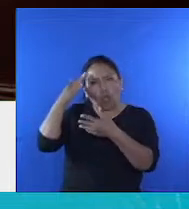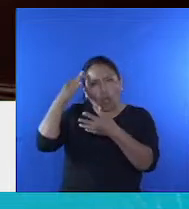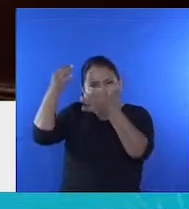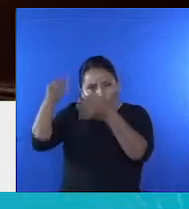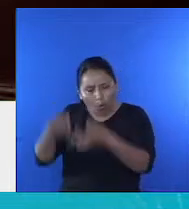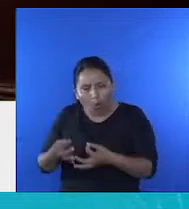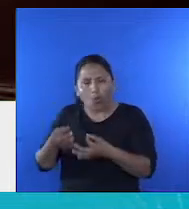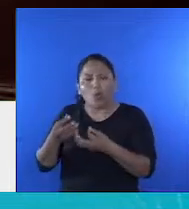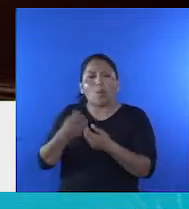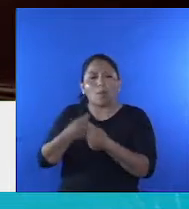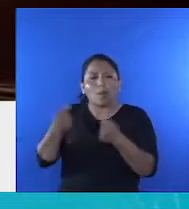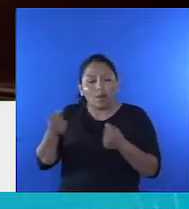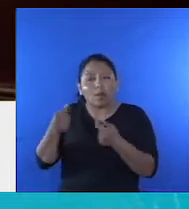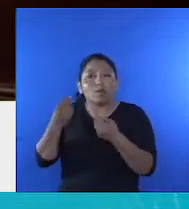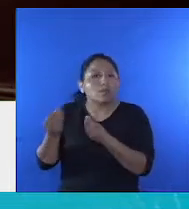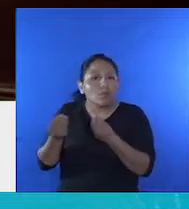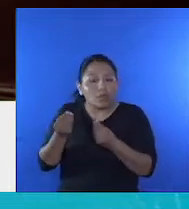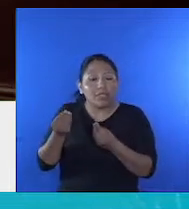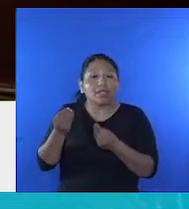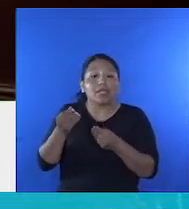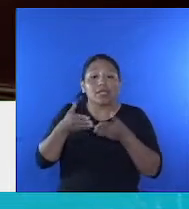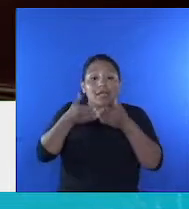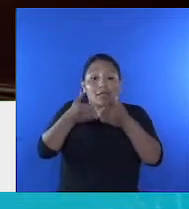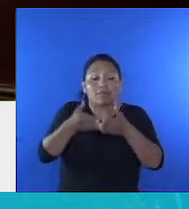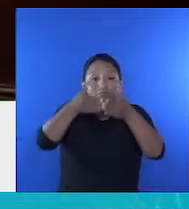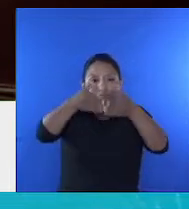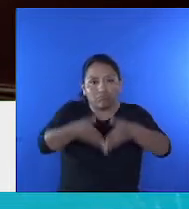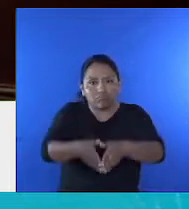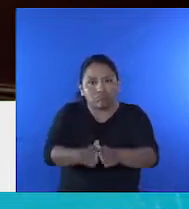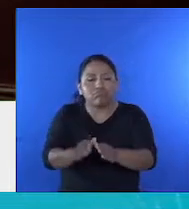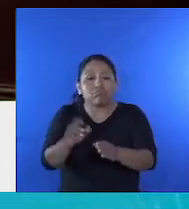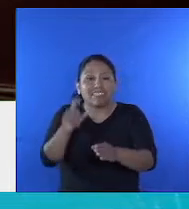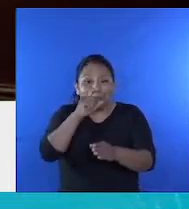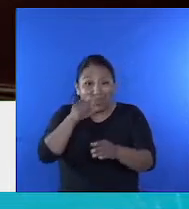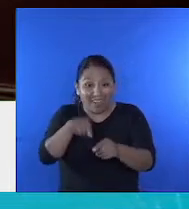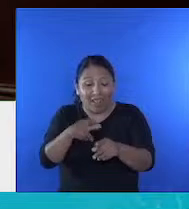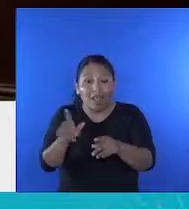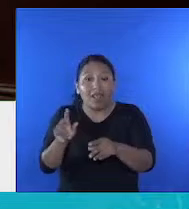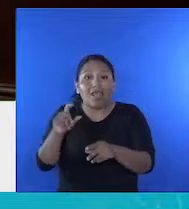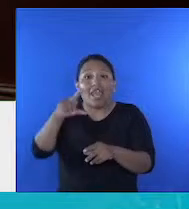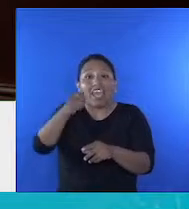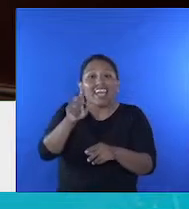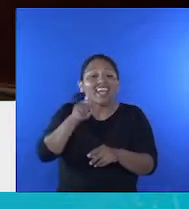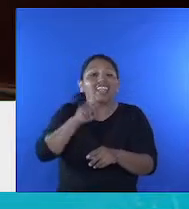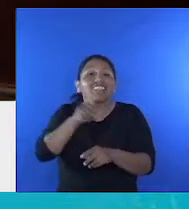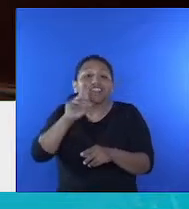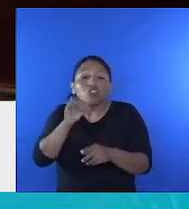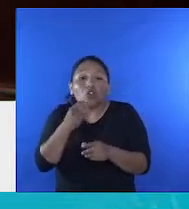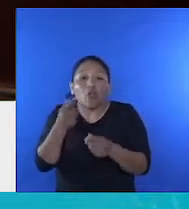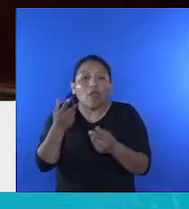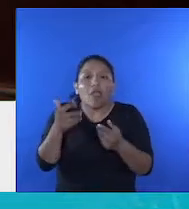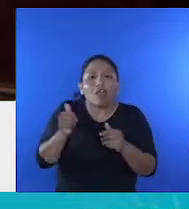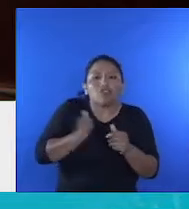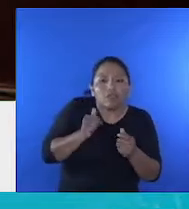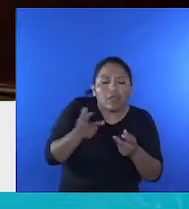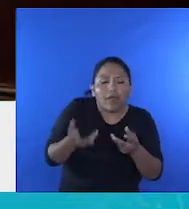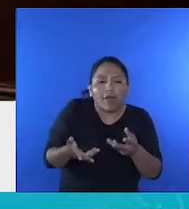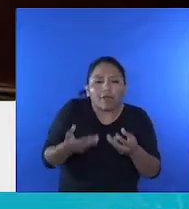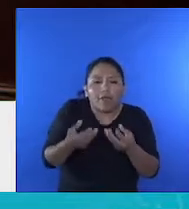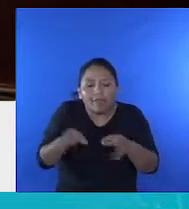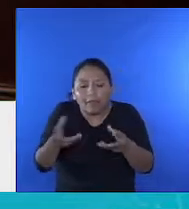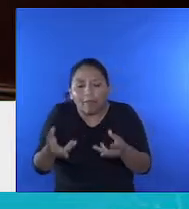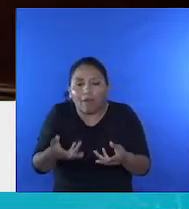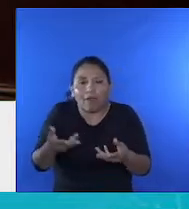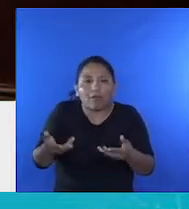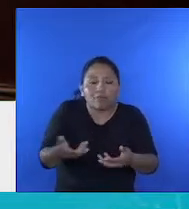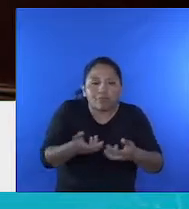por el valor y el arrojo. ¿Por qué? Porque en el hundimiento del crucero General Belgrano, Carlitos empezó a rescatar a soldados que estaban en el